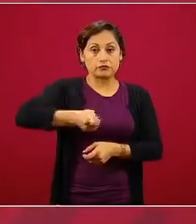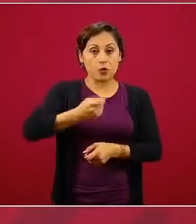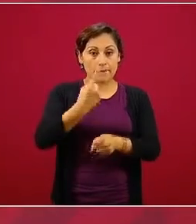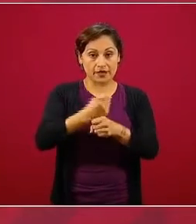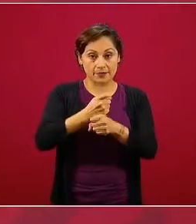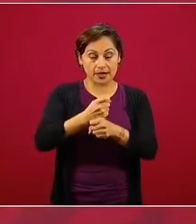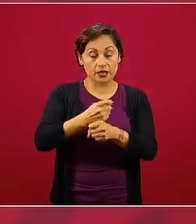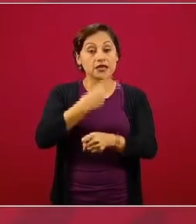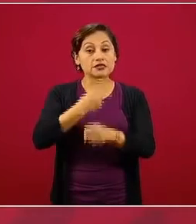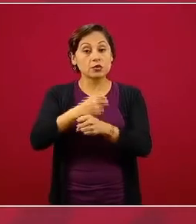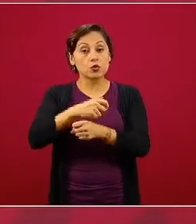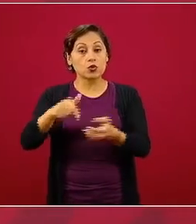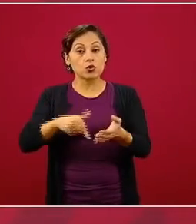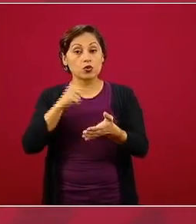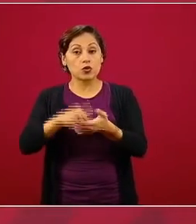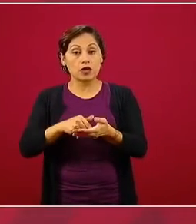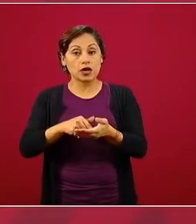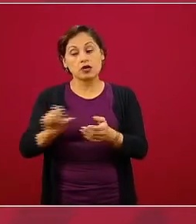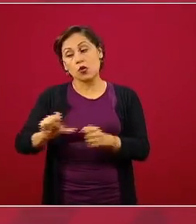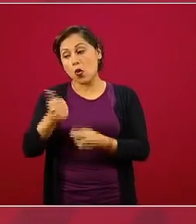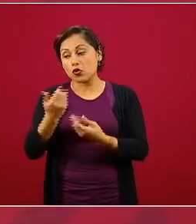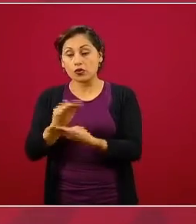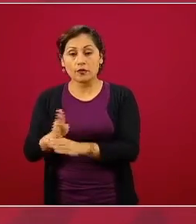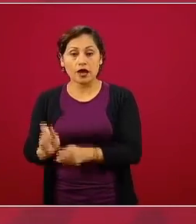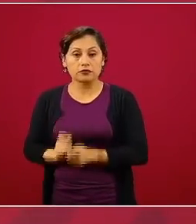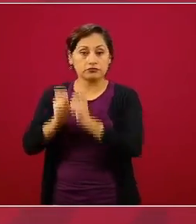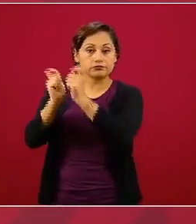le dan el banco siguiente.